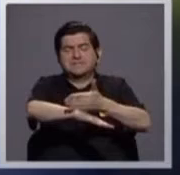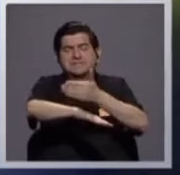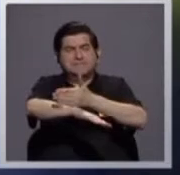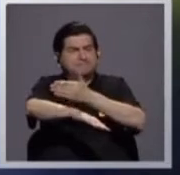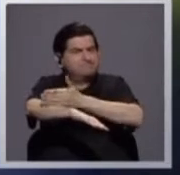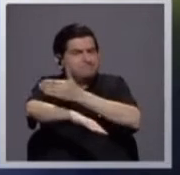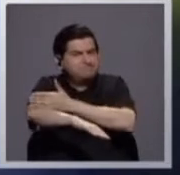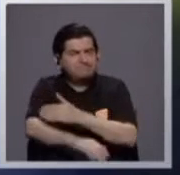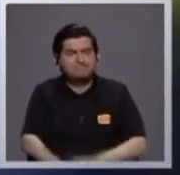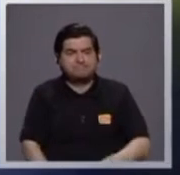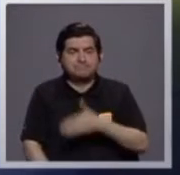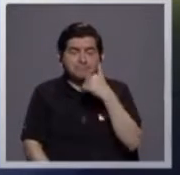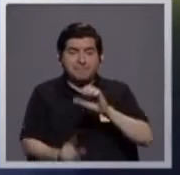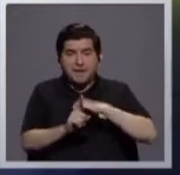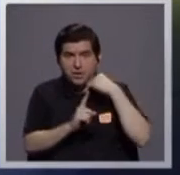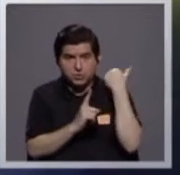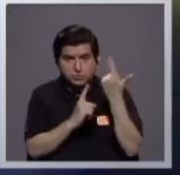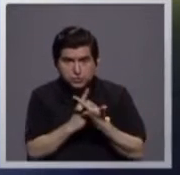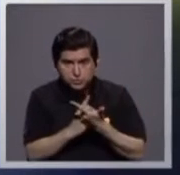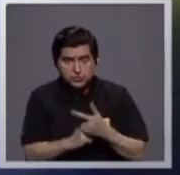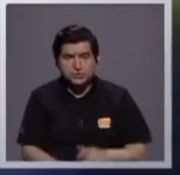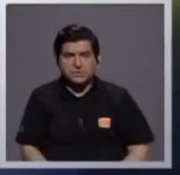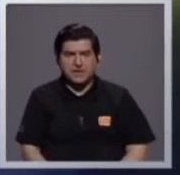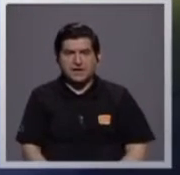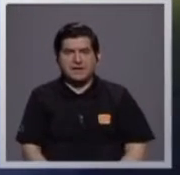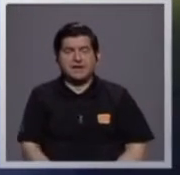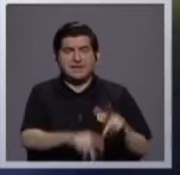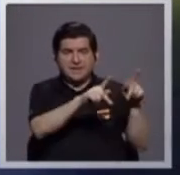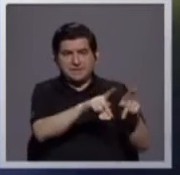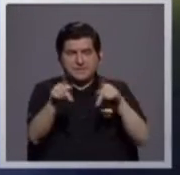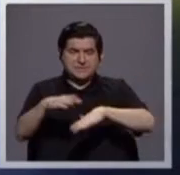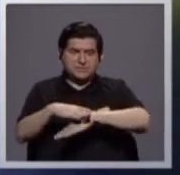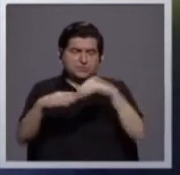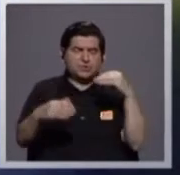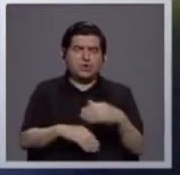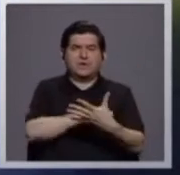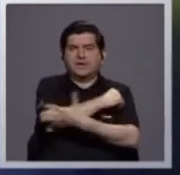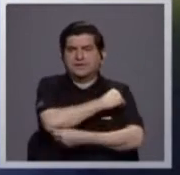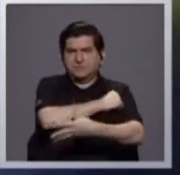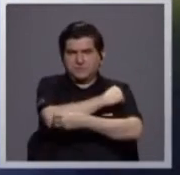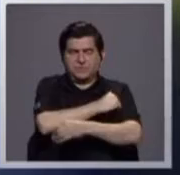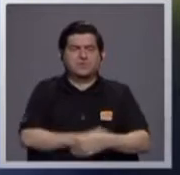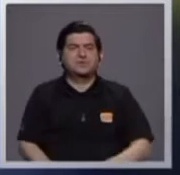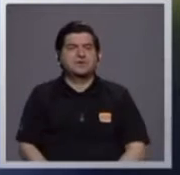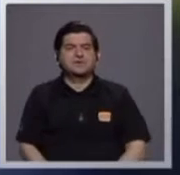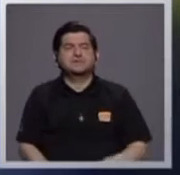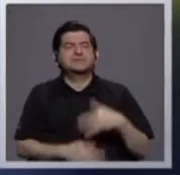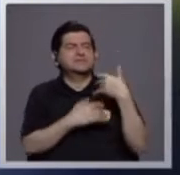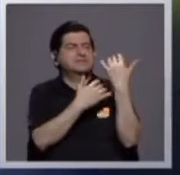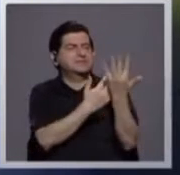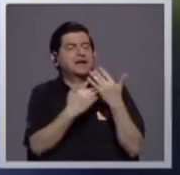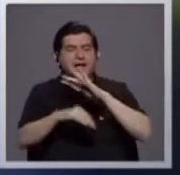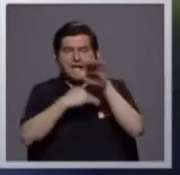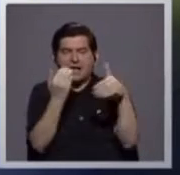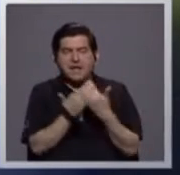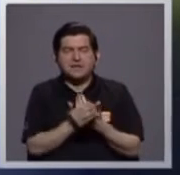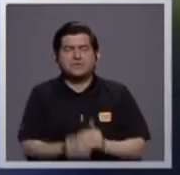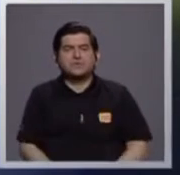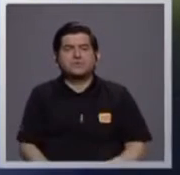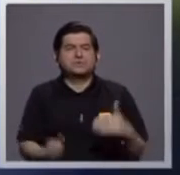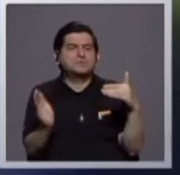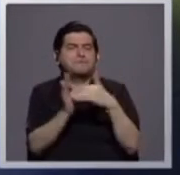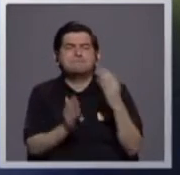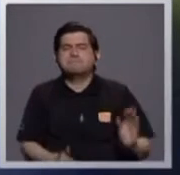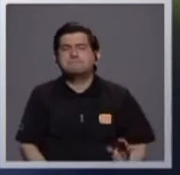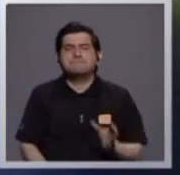crecimiento, su mejora social, sacar a la gente de la pobreza, darle esperanza a todos esos miles de